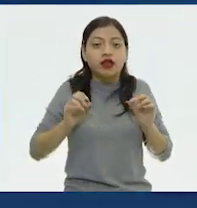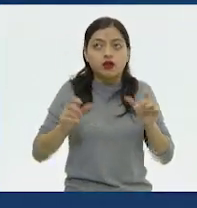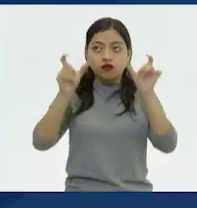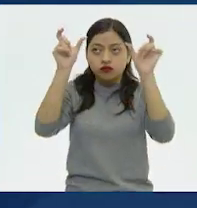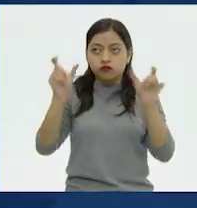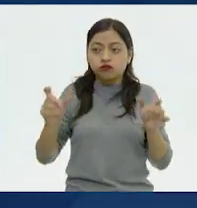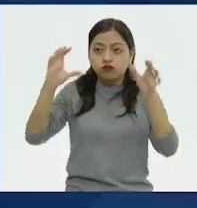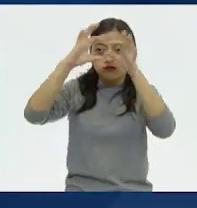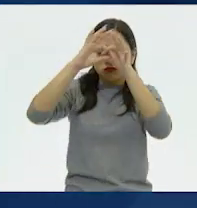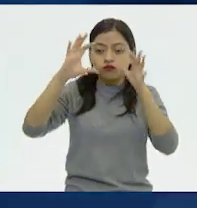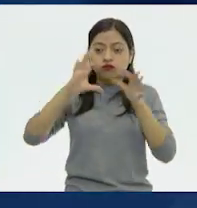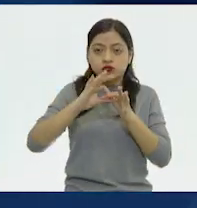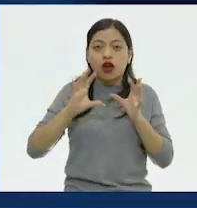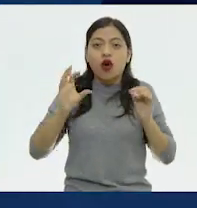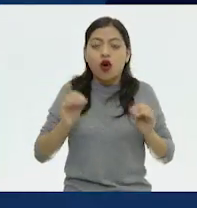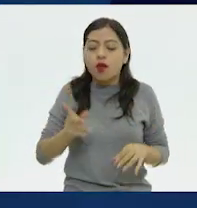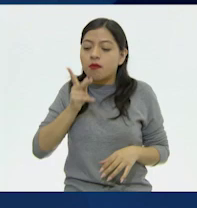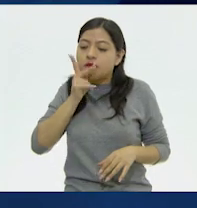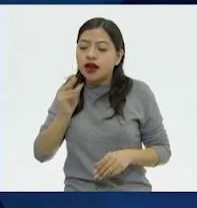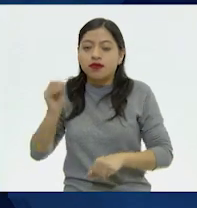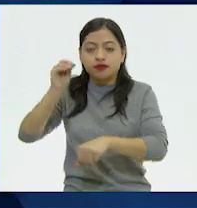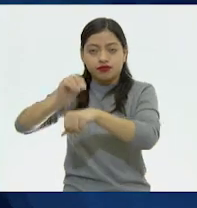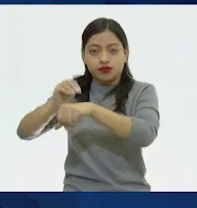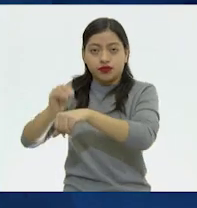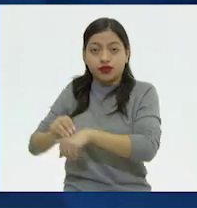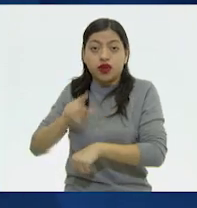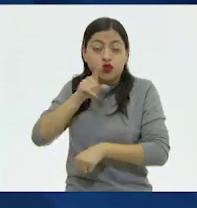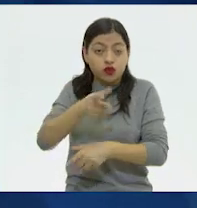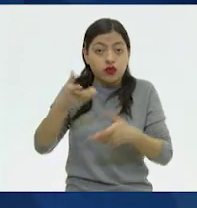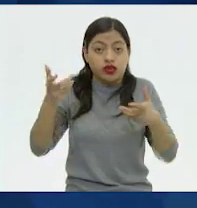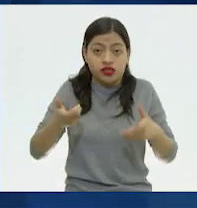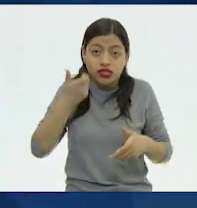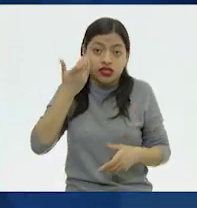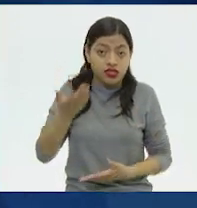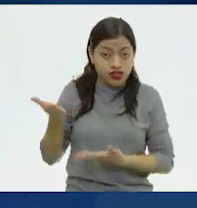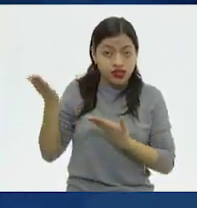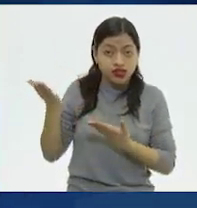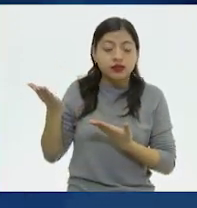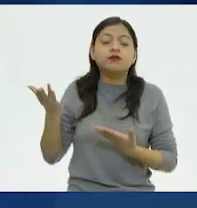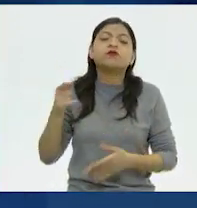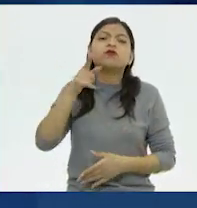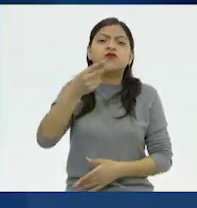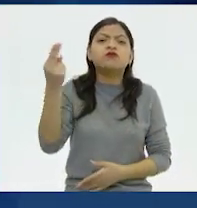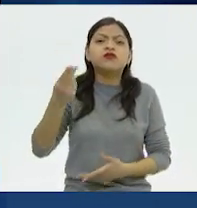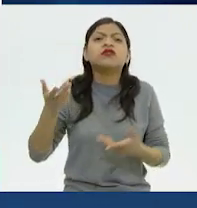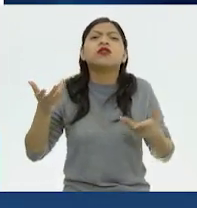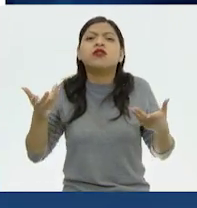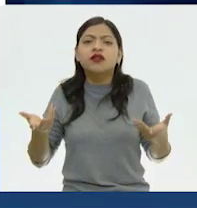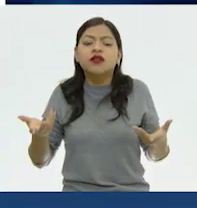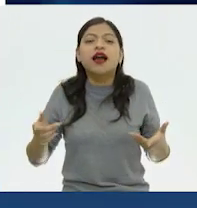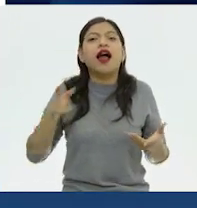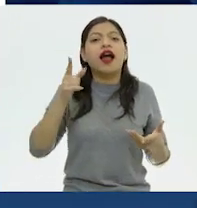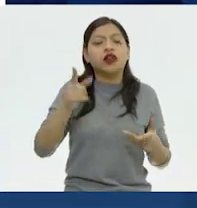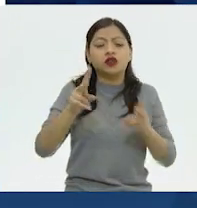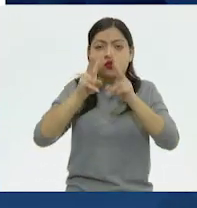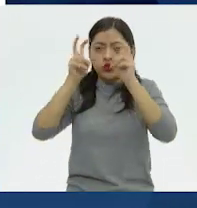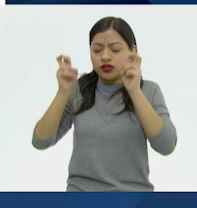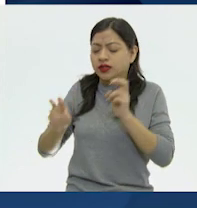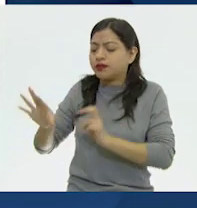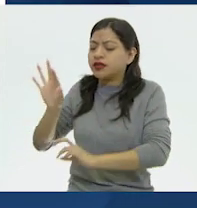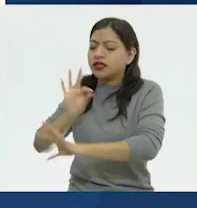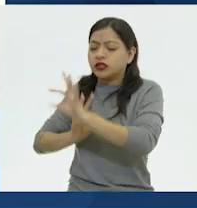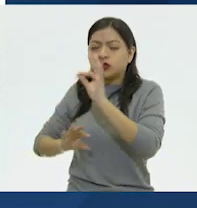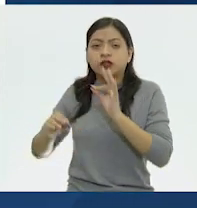palabras. Para su elaboración es necesario elige una asignatura y un